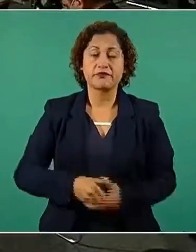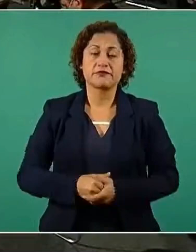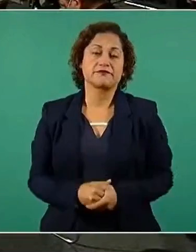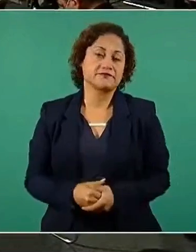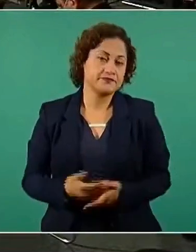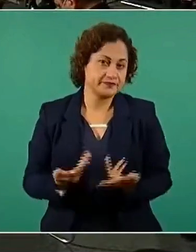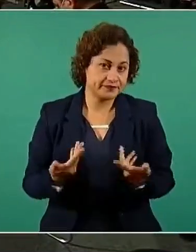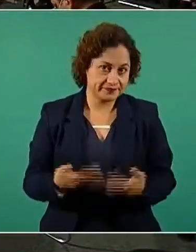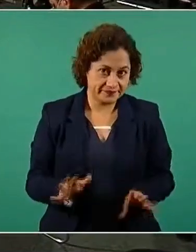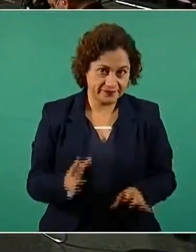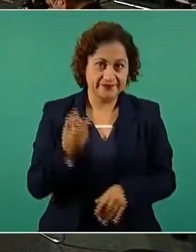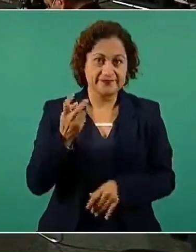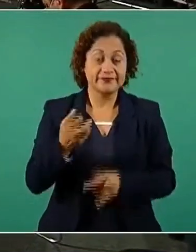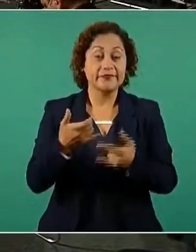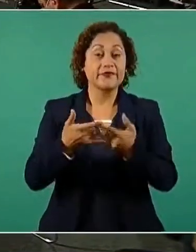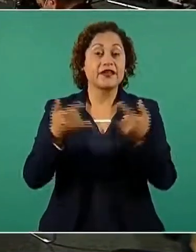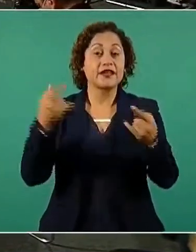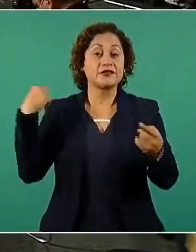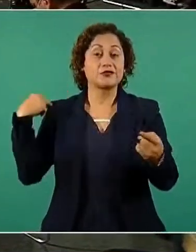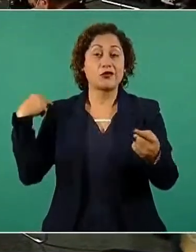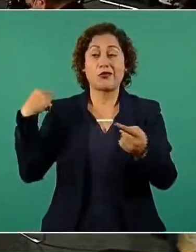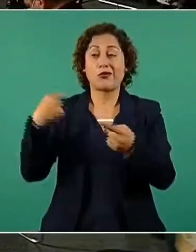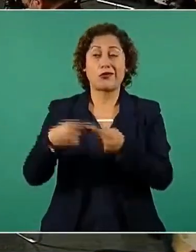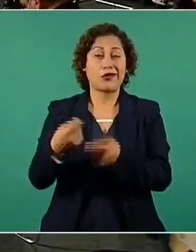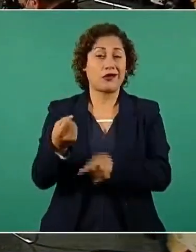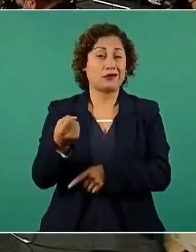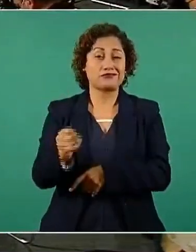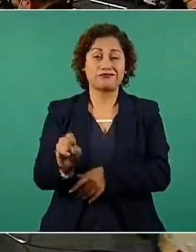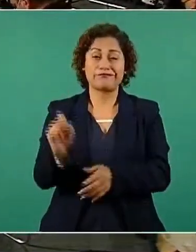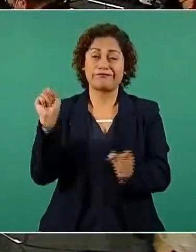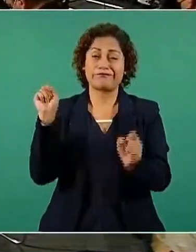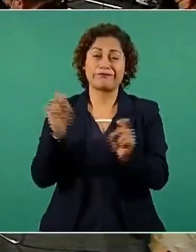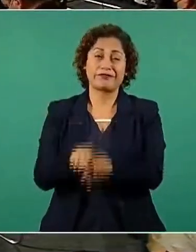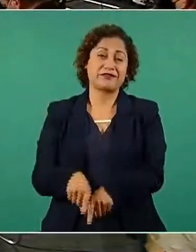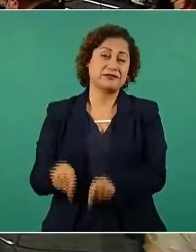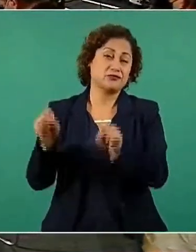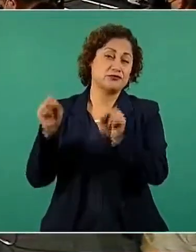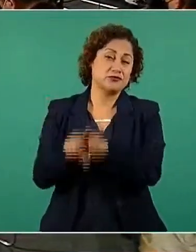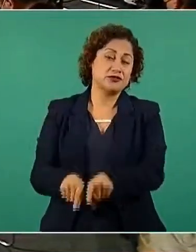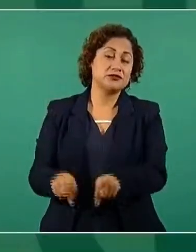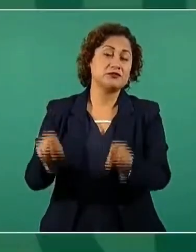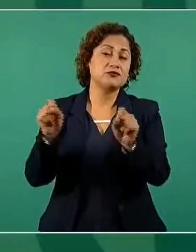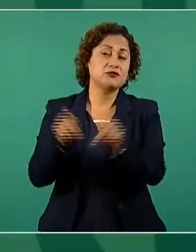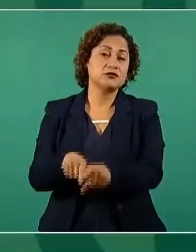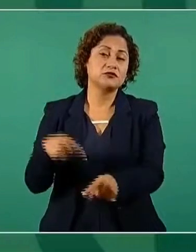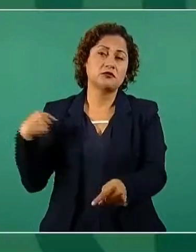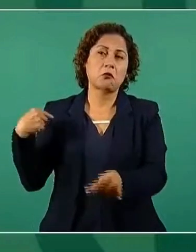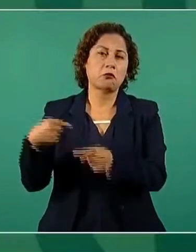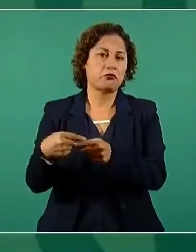Entonces esto viene de tiempo atrás. Por eso siempre digo,